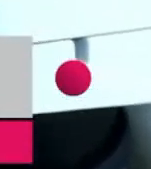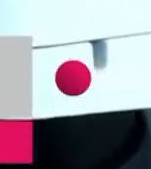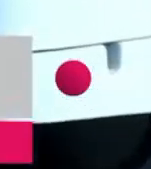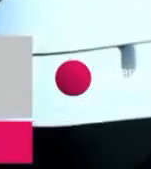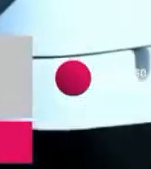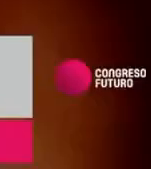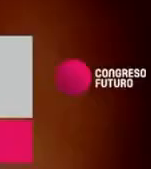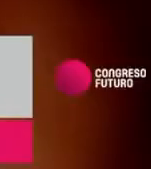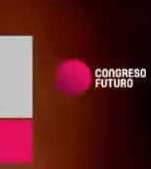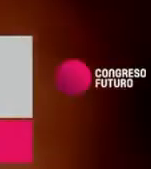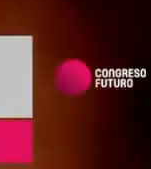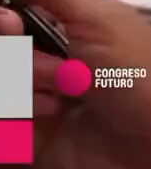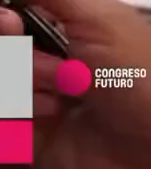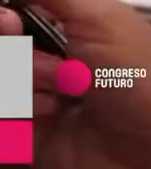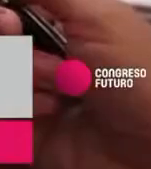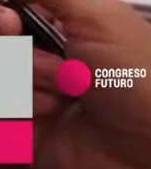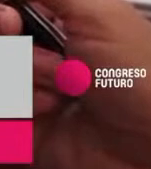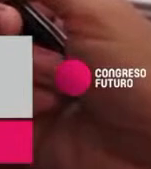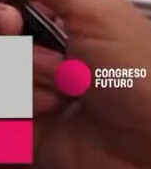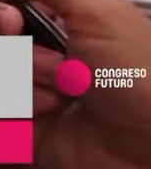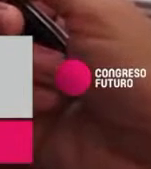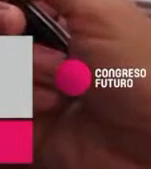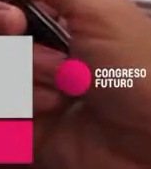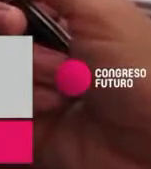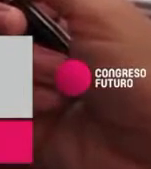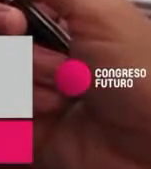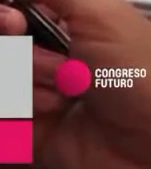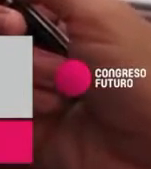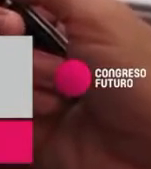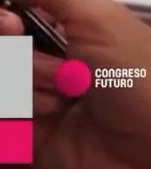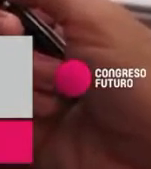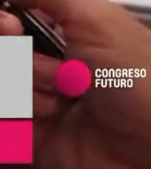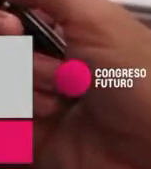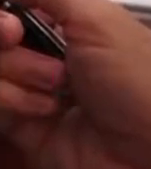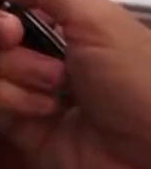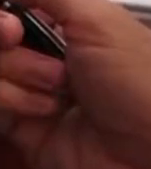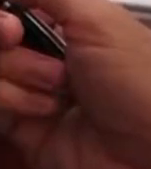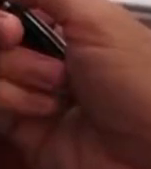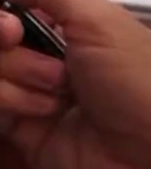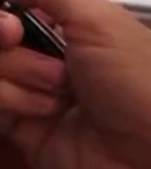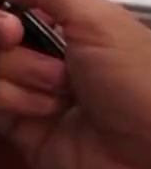cerebro ante la variabilidad de síntomas ocasionados por la enfermedad.